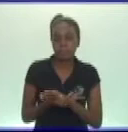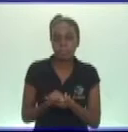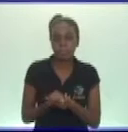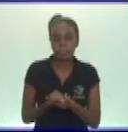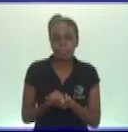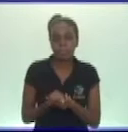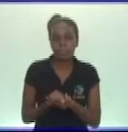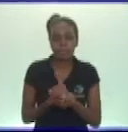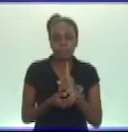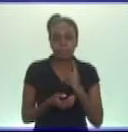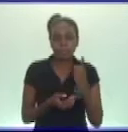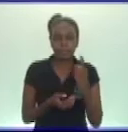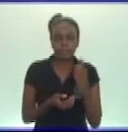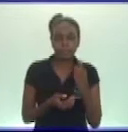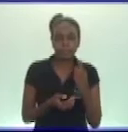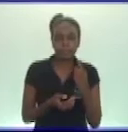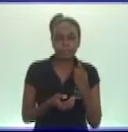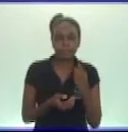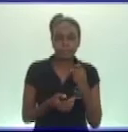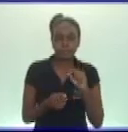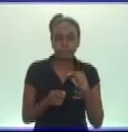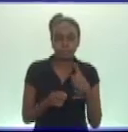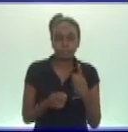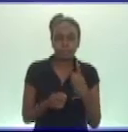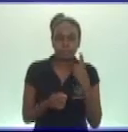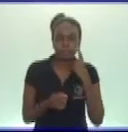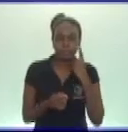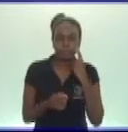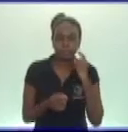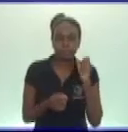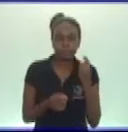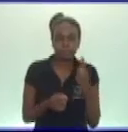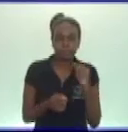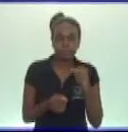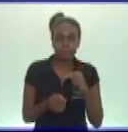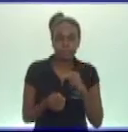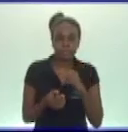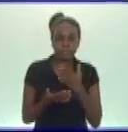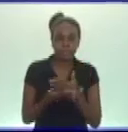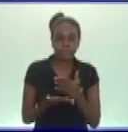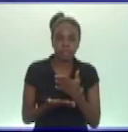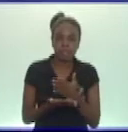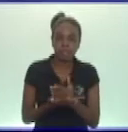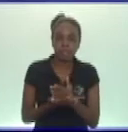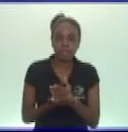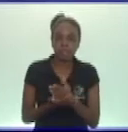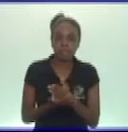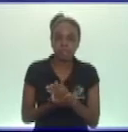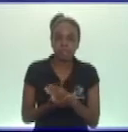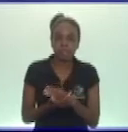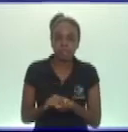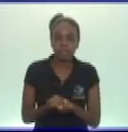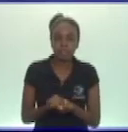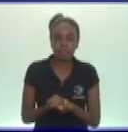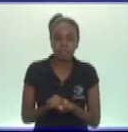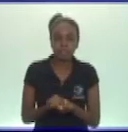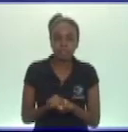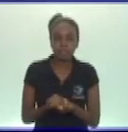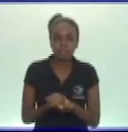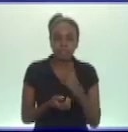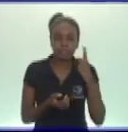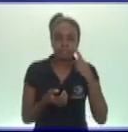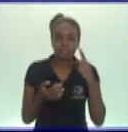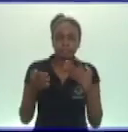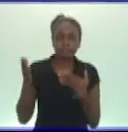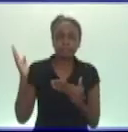únicamente lo vamos a ver en el relato de la metamorfosis, pero es decir, forma parte de la narrativa de Kafka el empleo de símbolos.